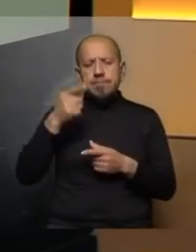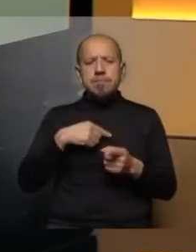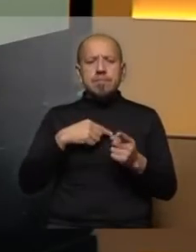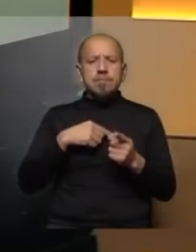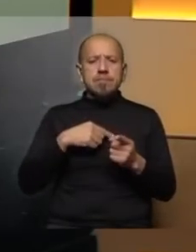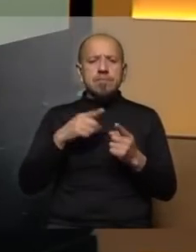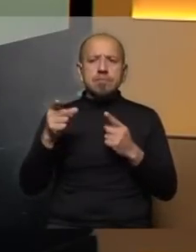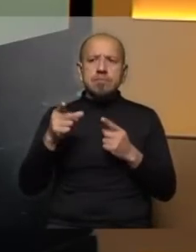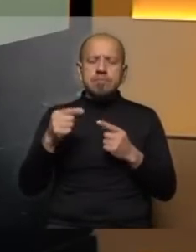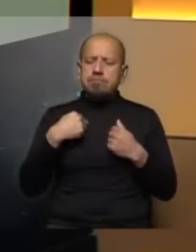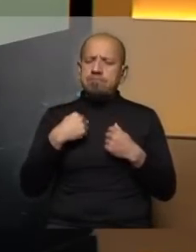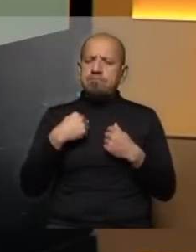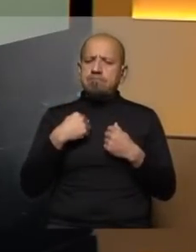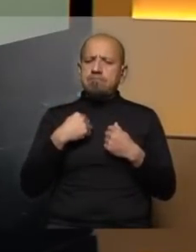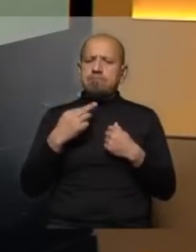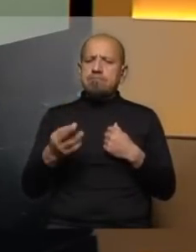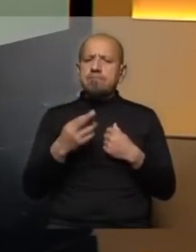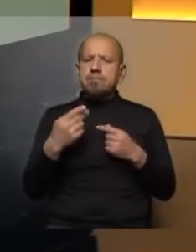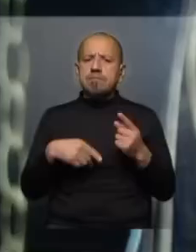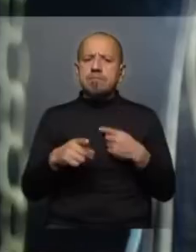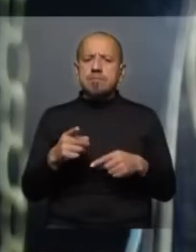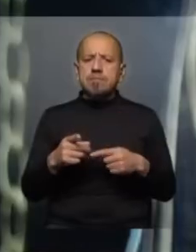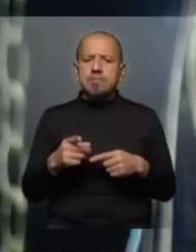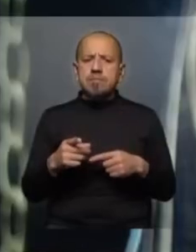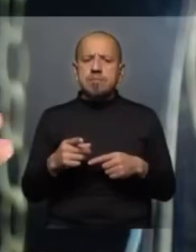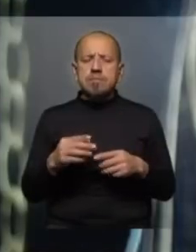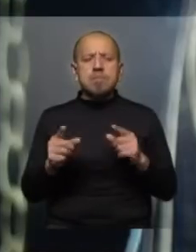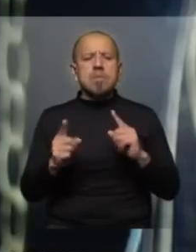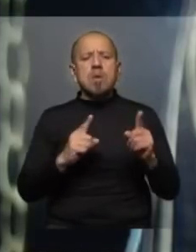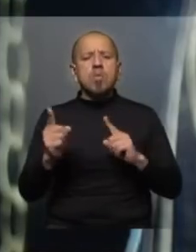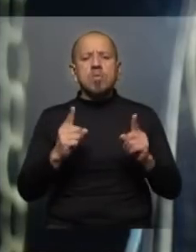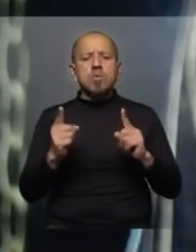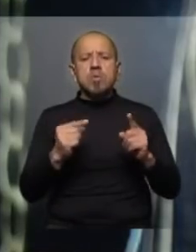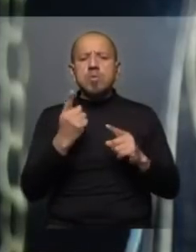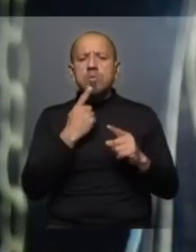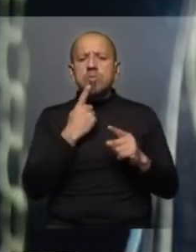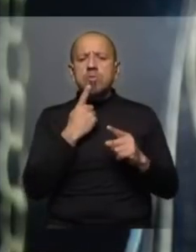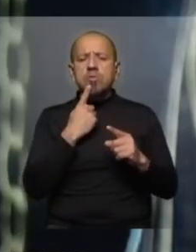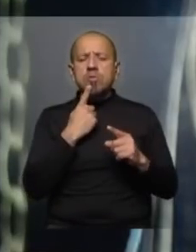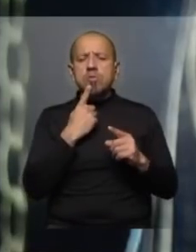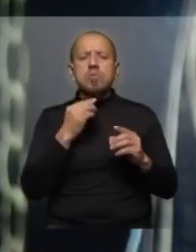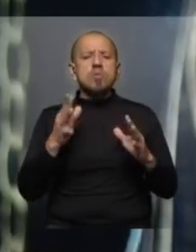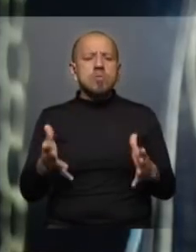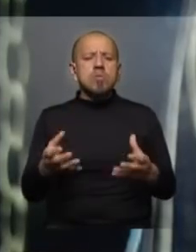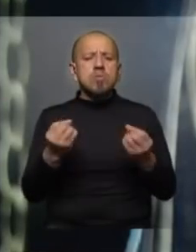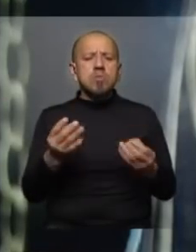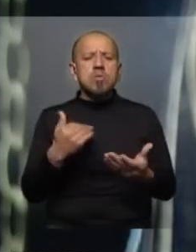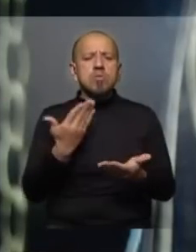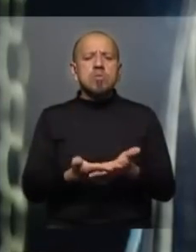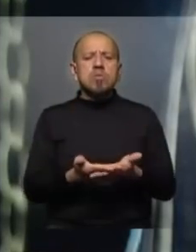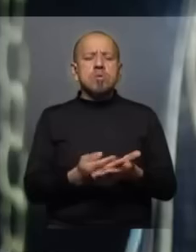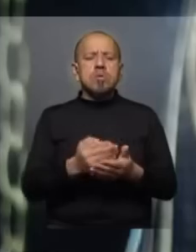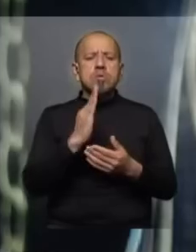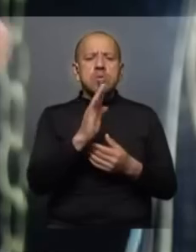escuchaba cosa que me llamó poderosamente la atención que eh algunos legisladores en el pasillo se ve que se encontraron dijeron por qué no proponemos ap petit